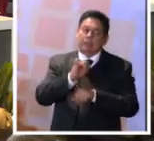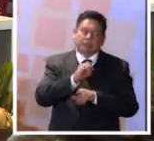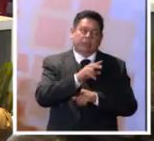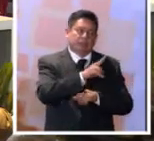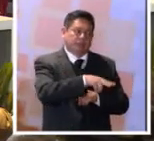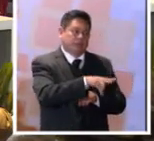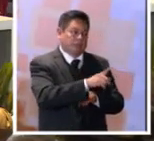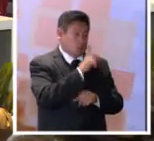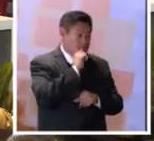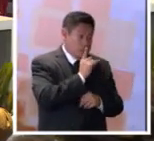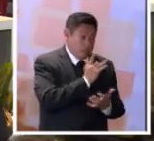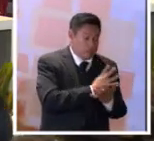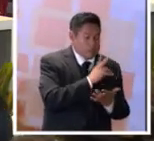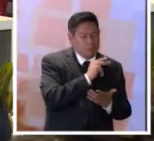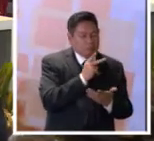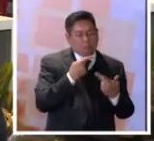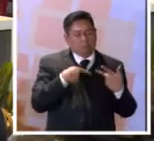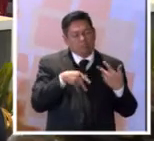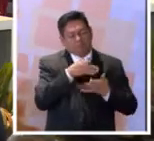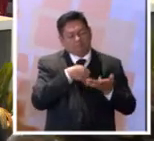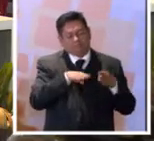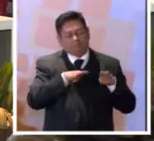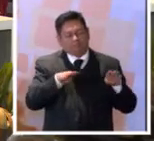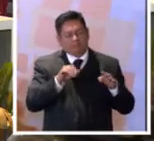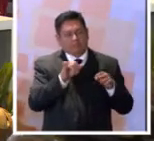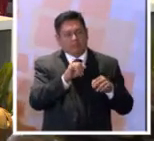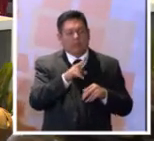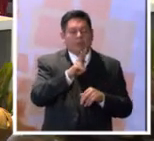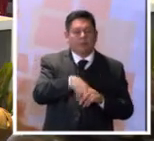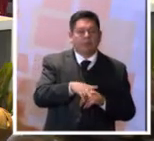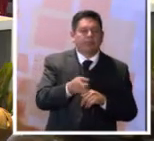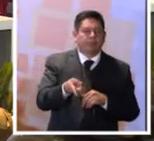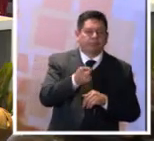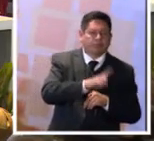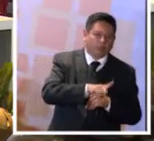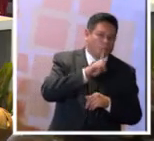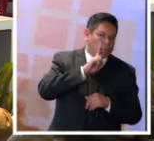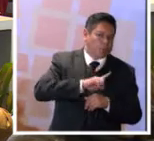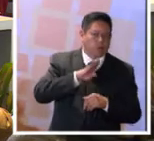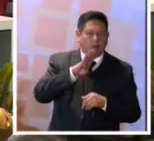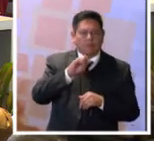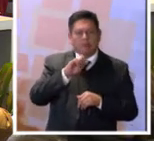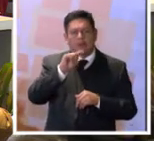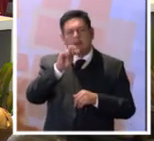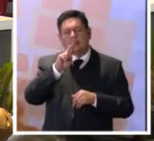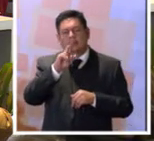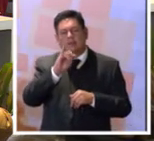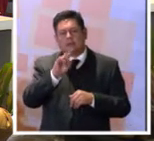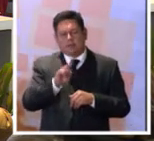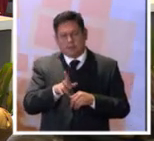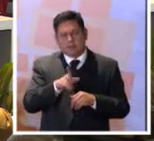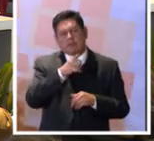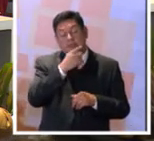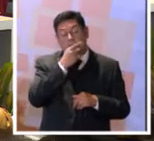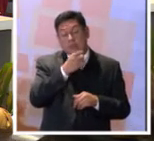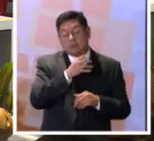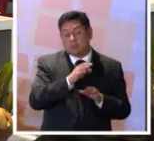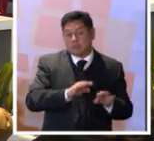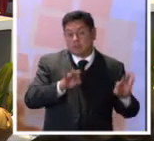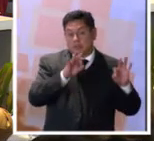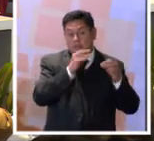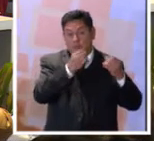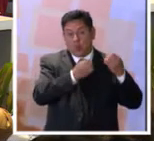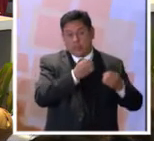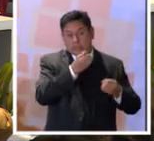la sociedad en general. Sí. Beatriz. Bueno, yo quisiera resaltar para los juzgadores la conciencia, la necesidad de